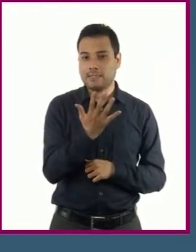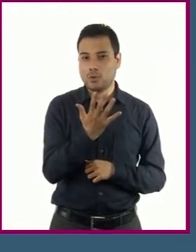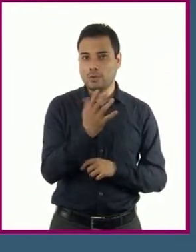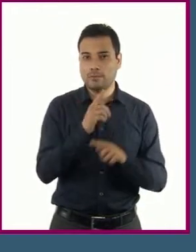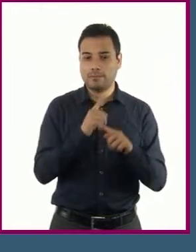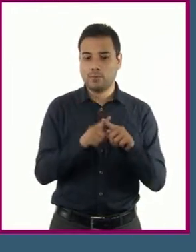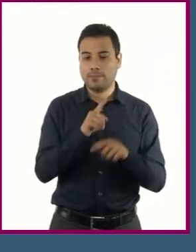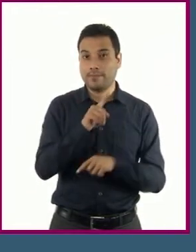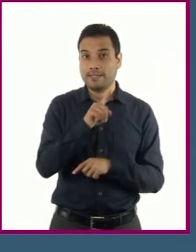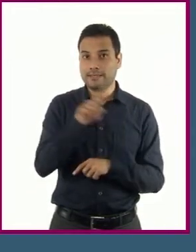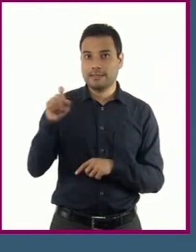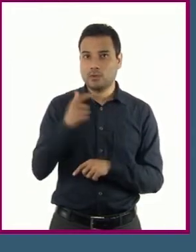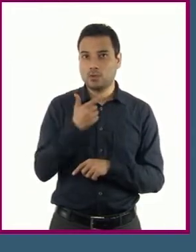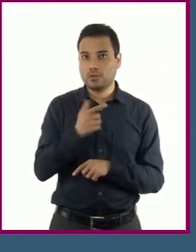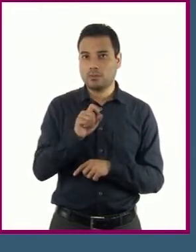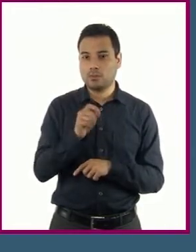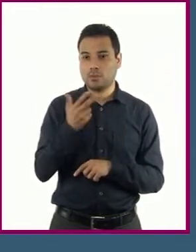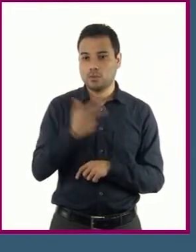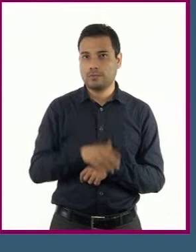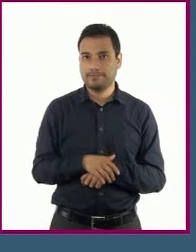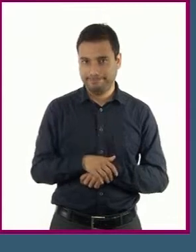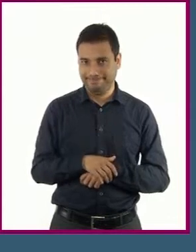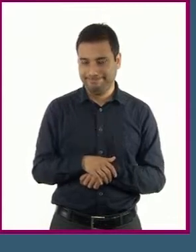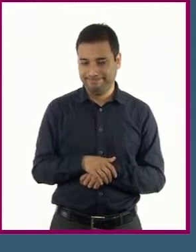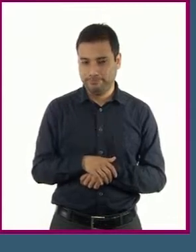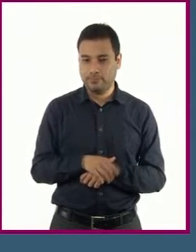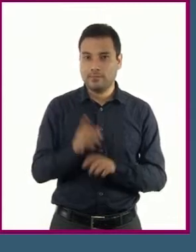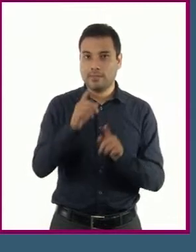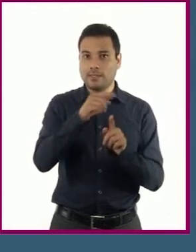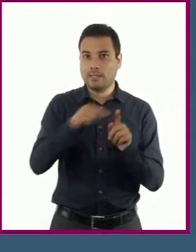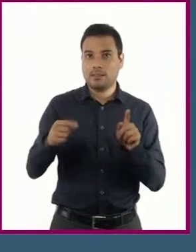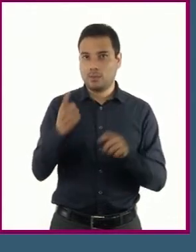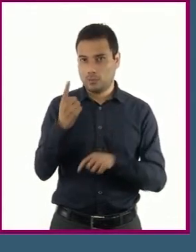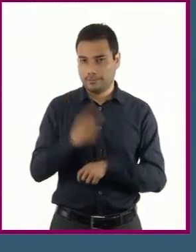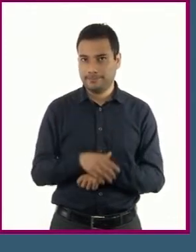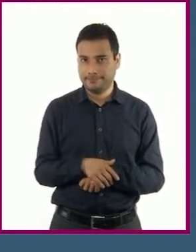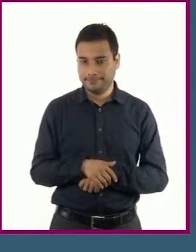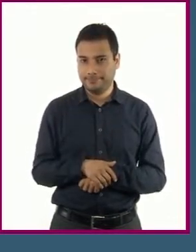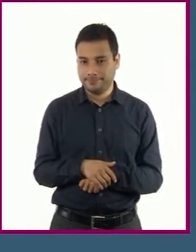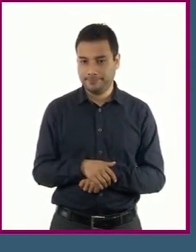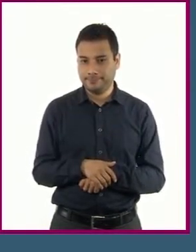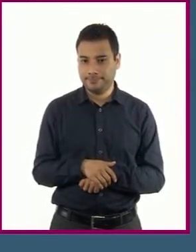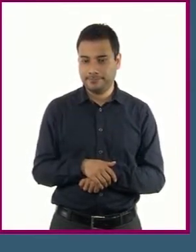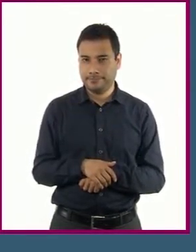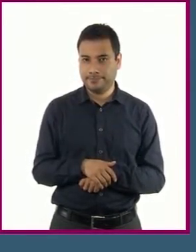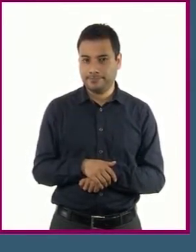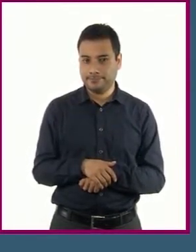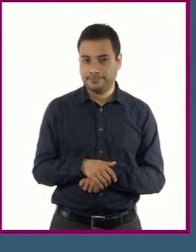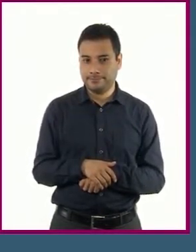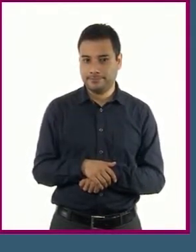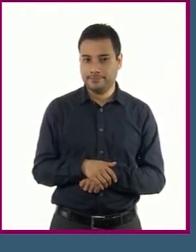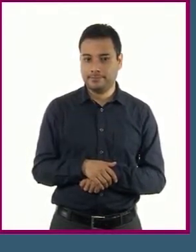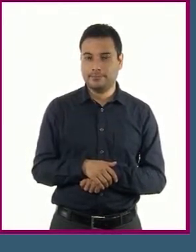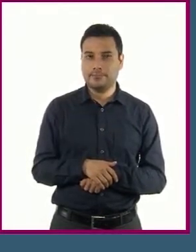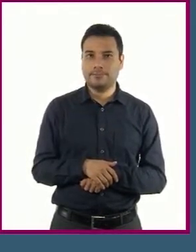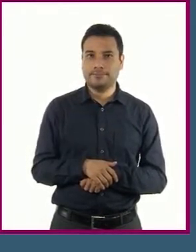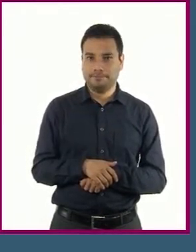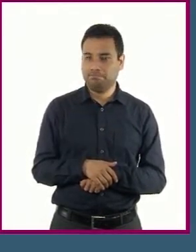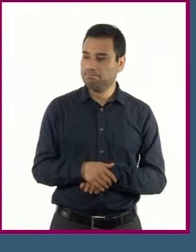por 107.8 gramos de plata sobre 1 mol de plata. 5 mol de plata